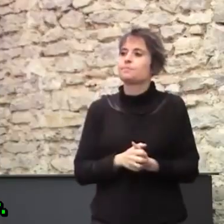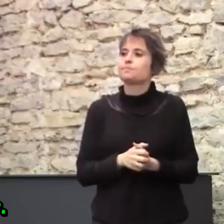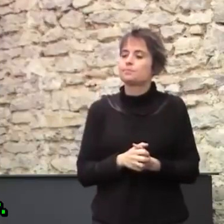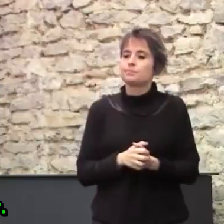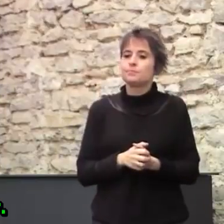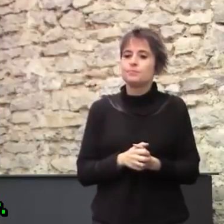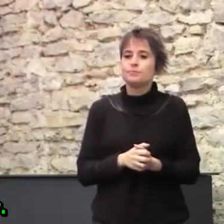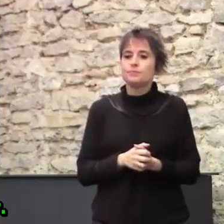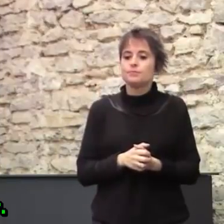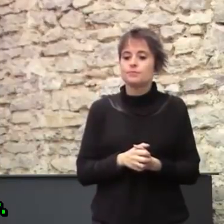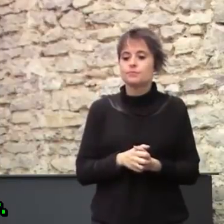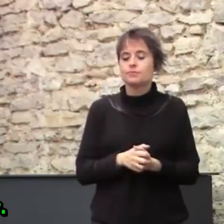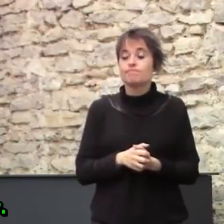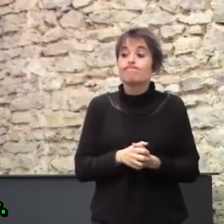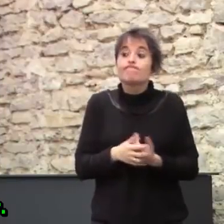tiene que ver con que